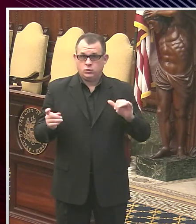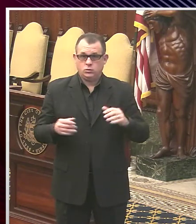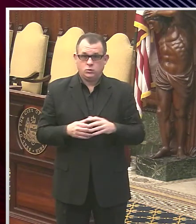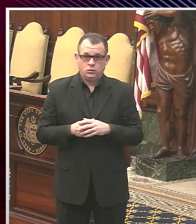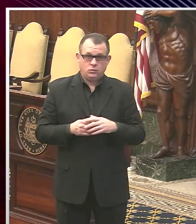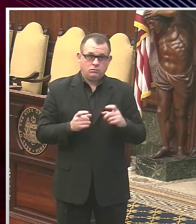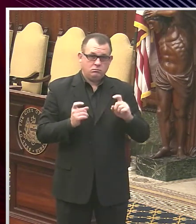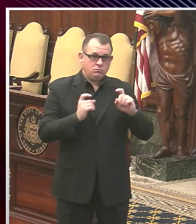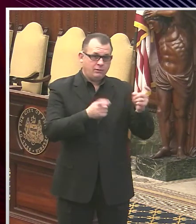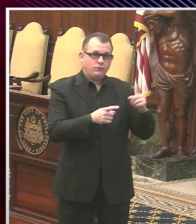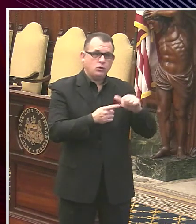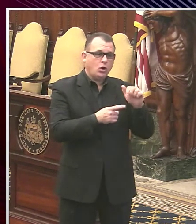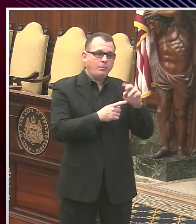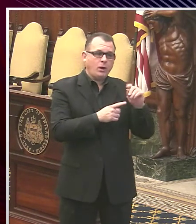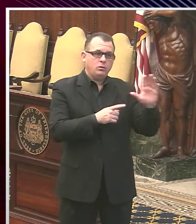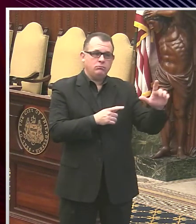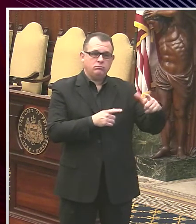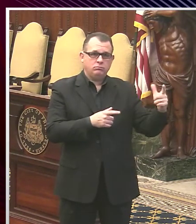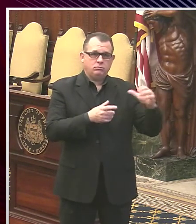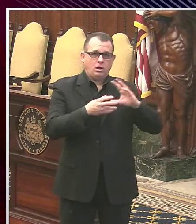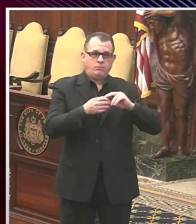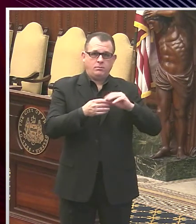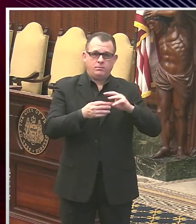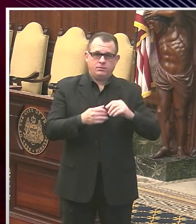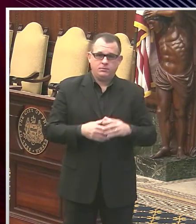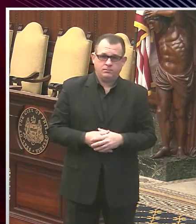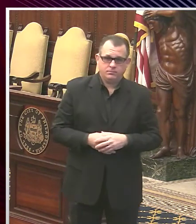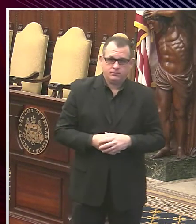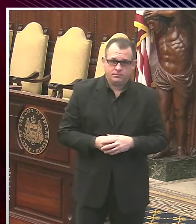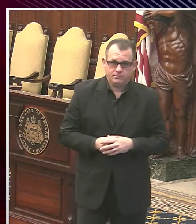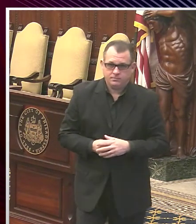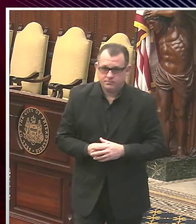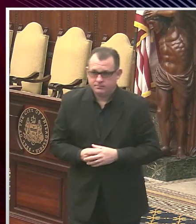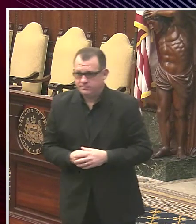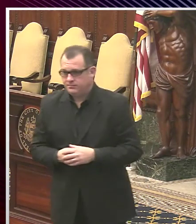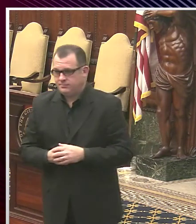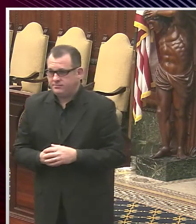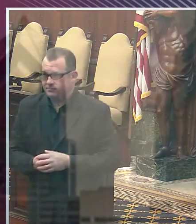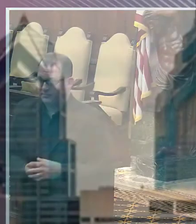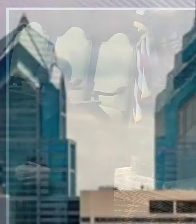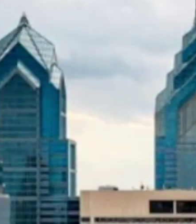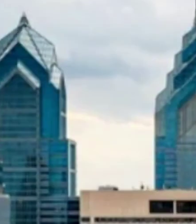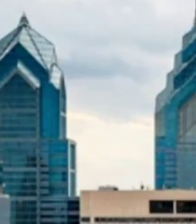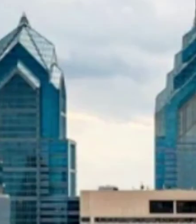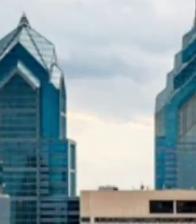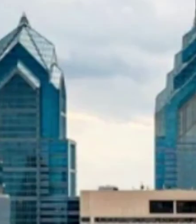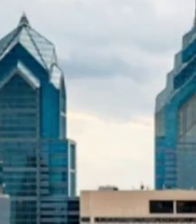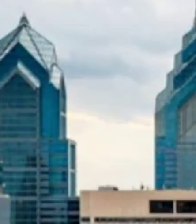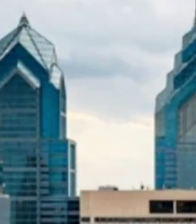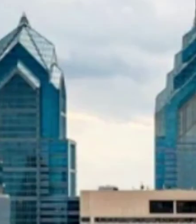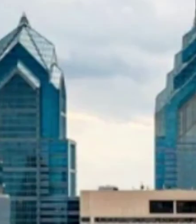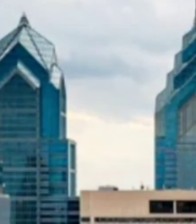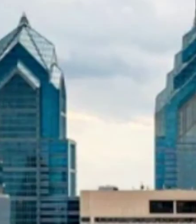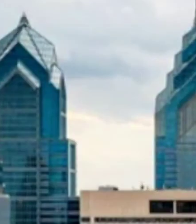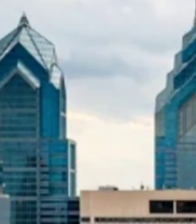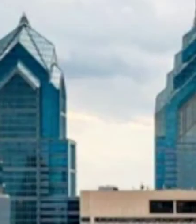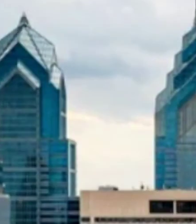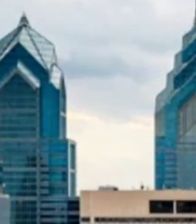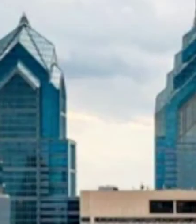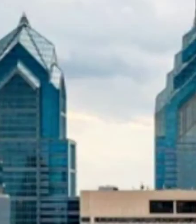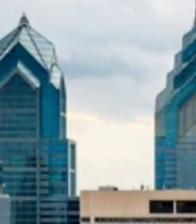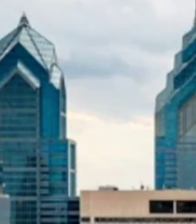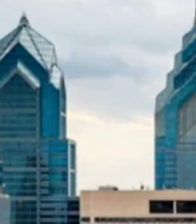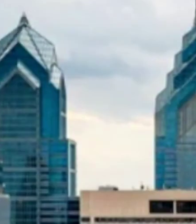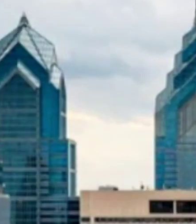Palabras del alcalde Jim Kenney para el 19 de enero del 2021. Buenas tardes a todos. Ayer tuve el placer de participar